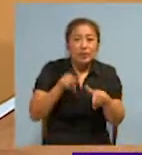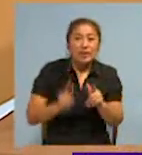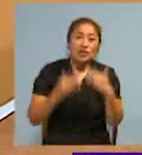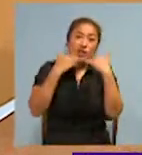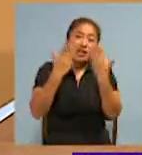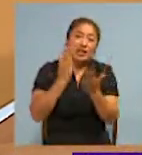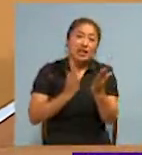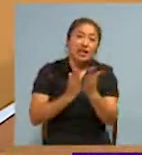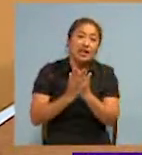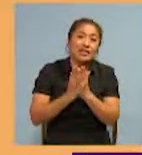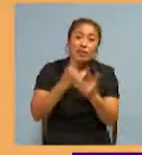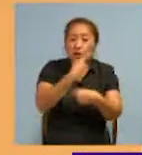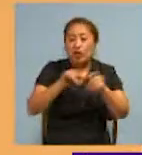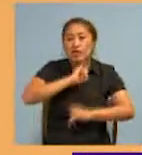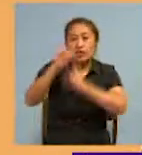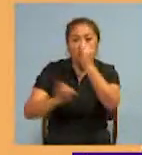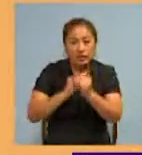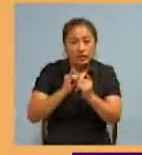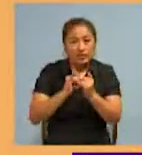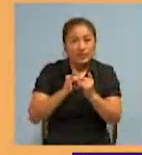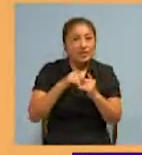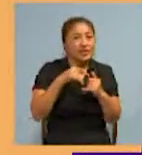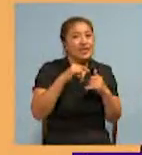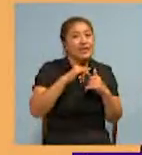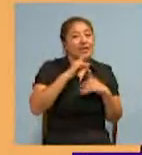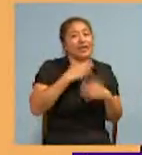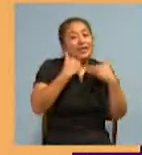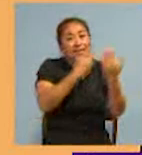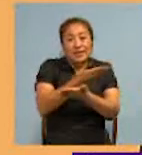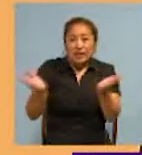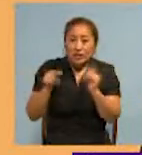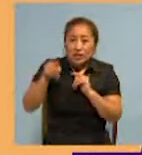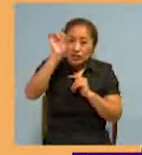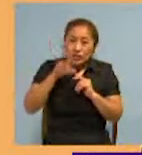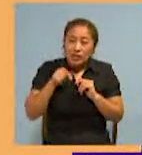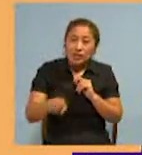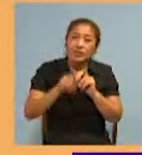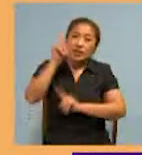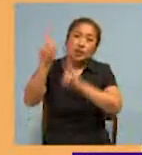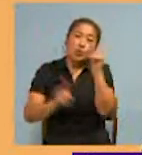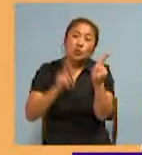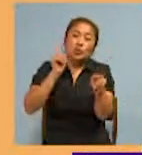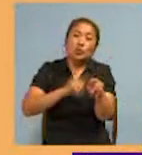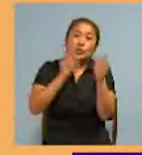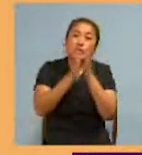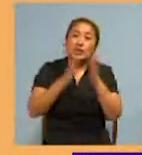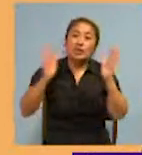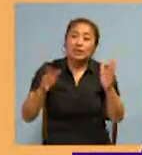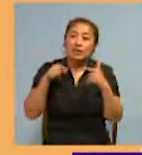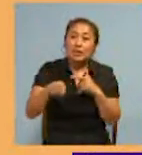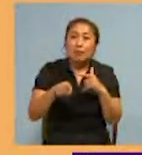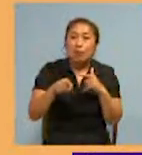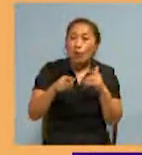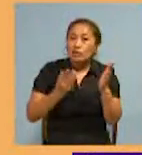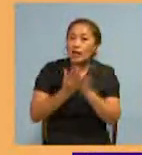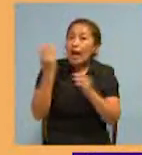gracias por estos datos que nos ha brindado gracias a usted yo simplemente quería porque estamos en algún momento de medida de fuerza en vialidad